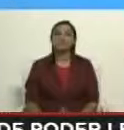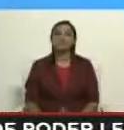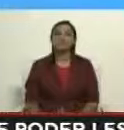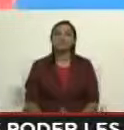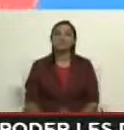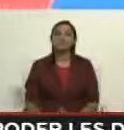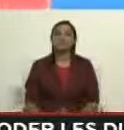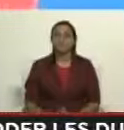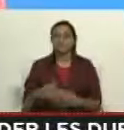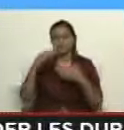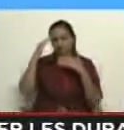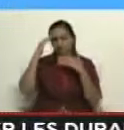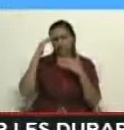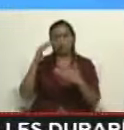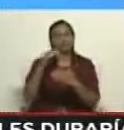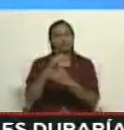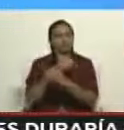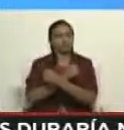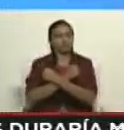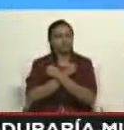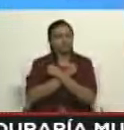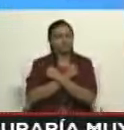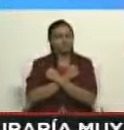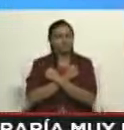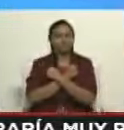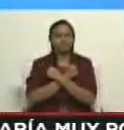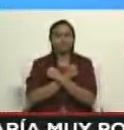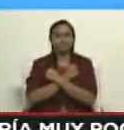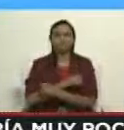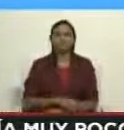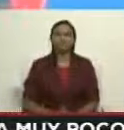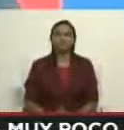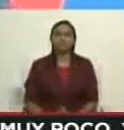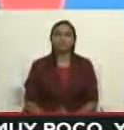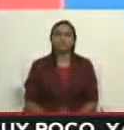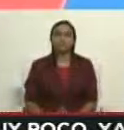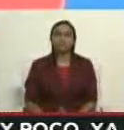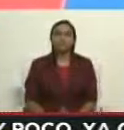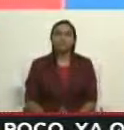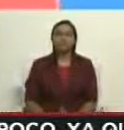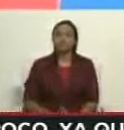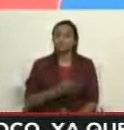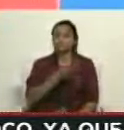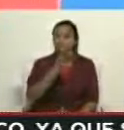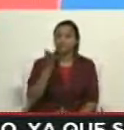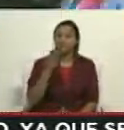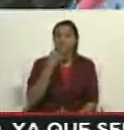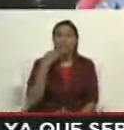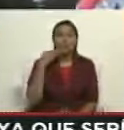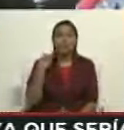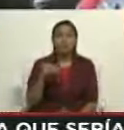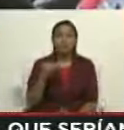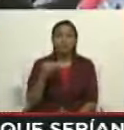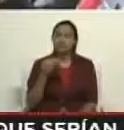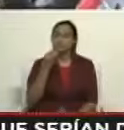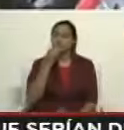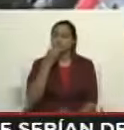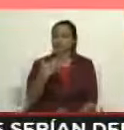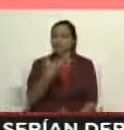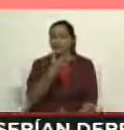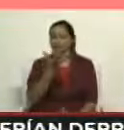Bueno, un saludo fraternal para esta maravillosa juventud, la